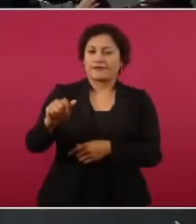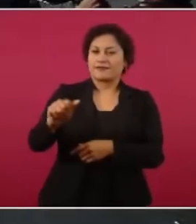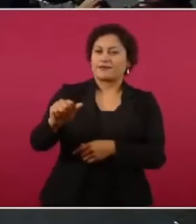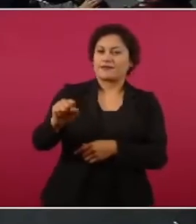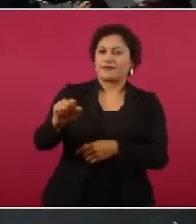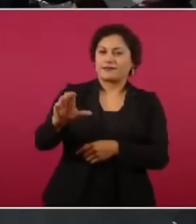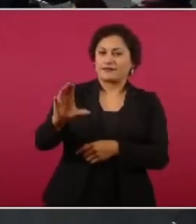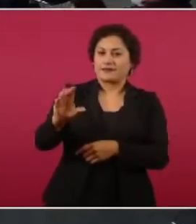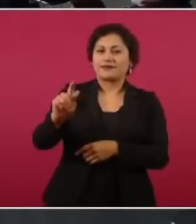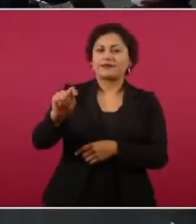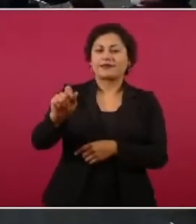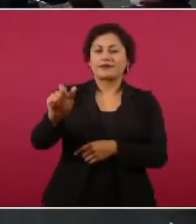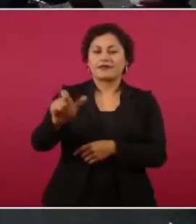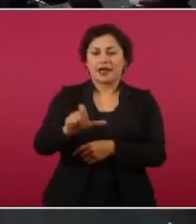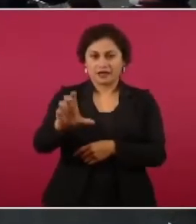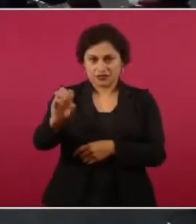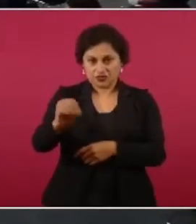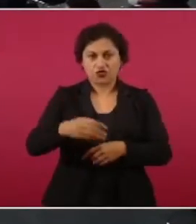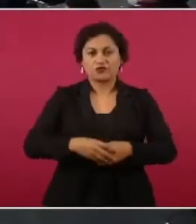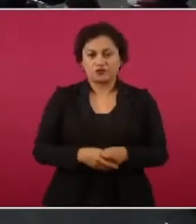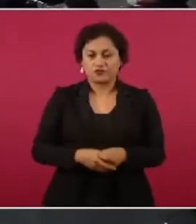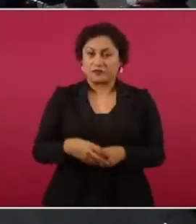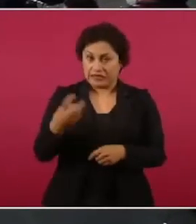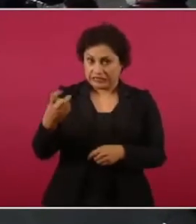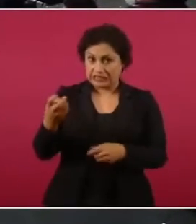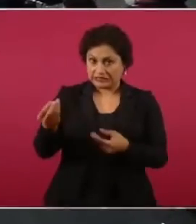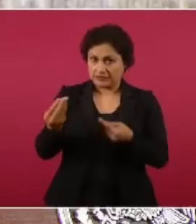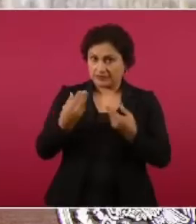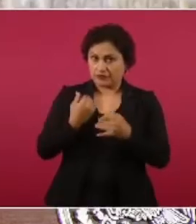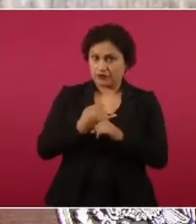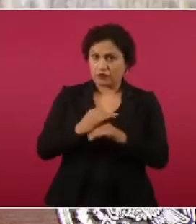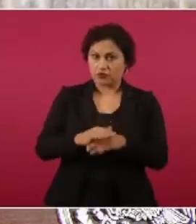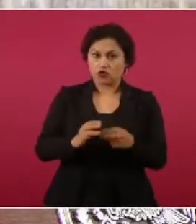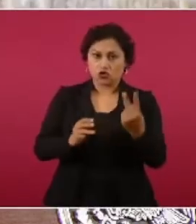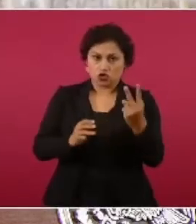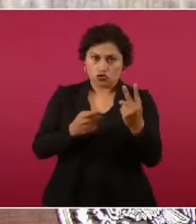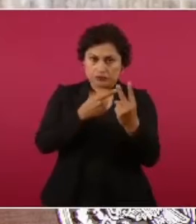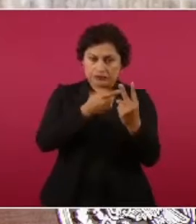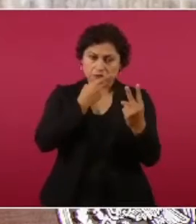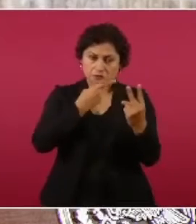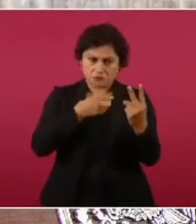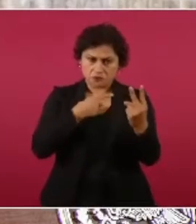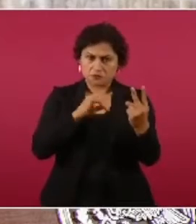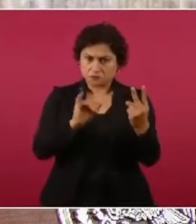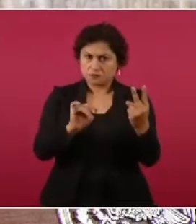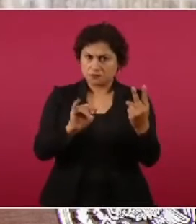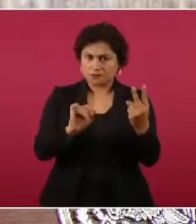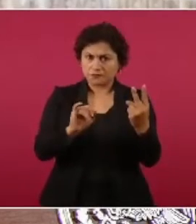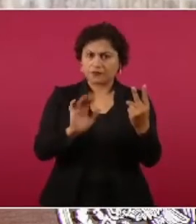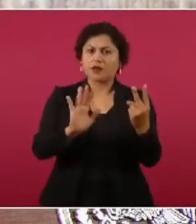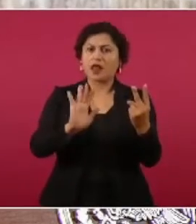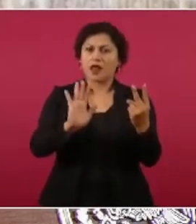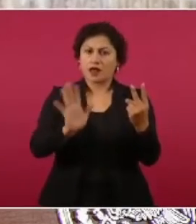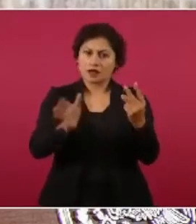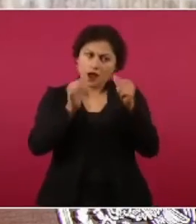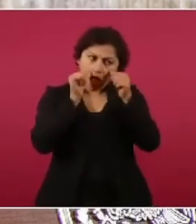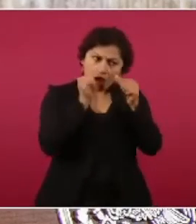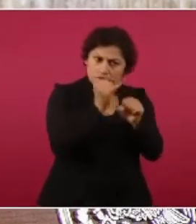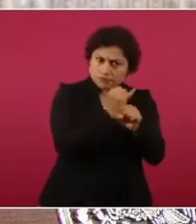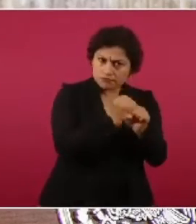Taxco. Sí, de ahí tengo información, de esos dos lugares, que ya se está